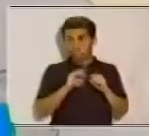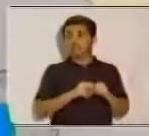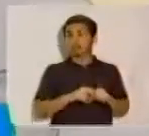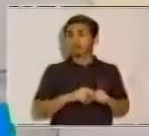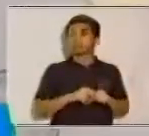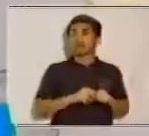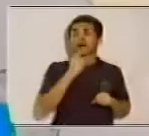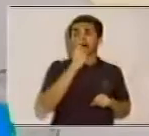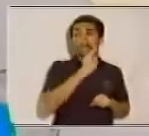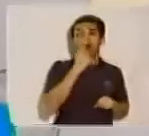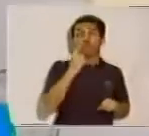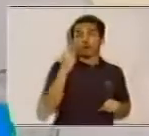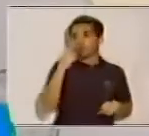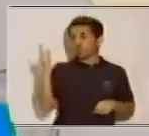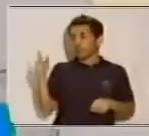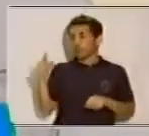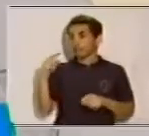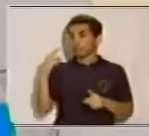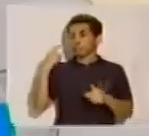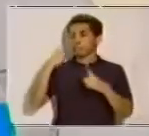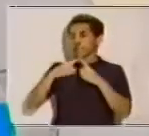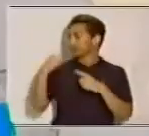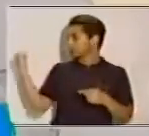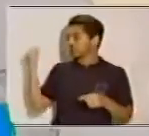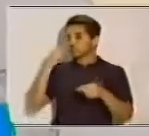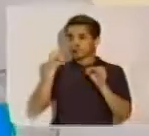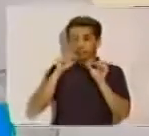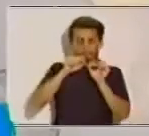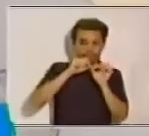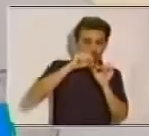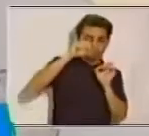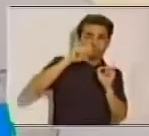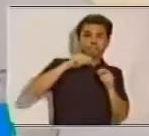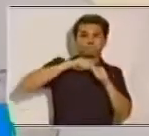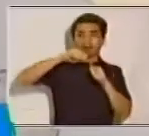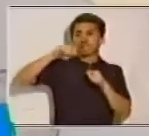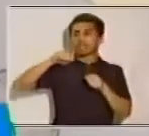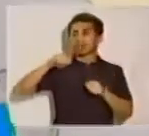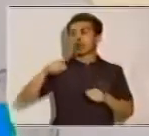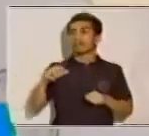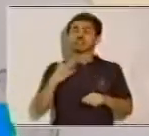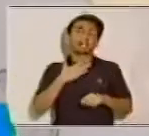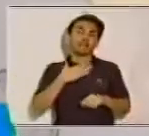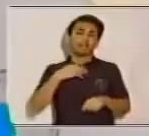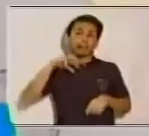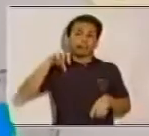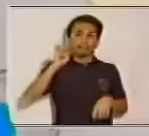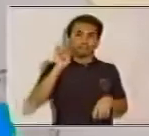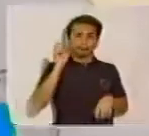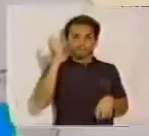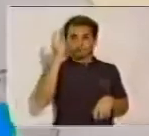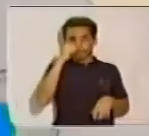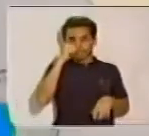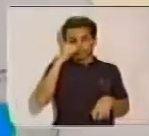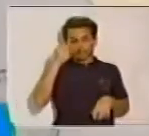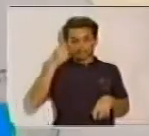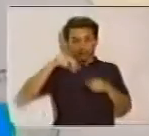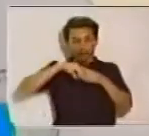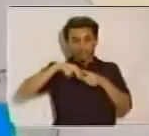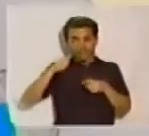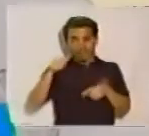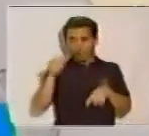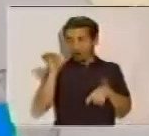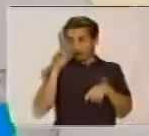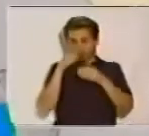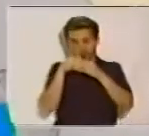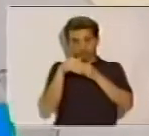ellos ustedes le agregan esto, miren, le dejan un espacio. Le llamamos pestaña, ¿sí? Fabríquense ustedes como de